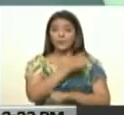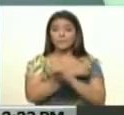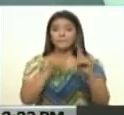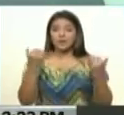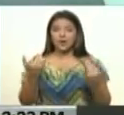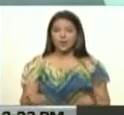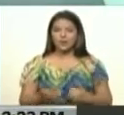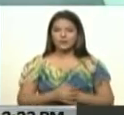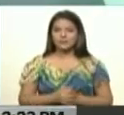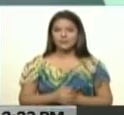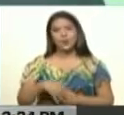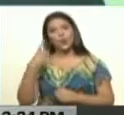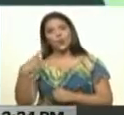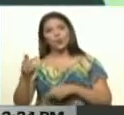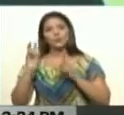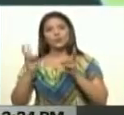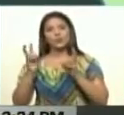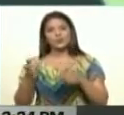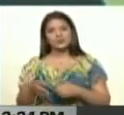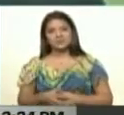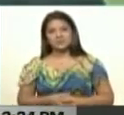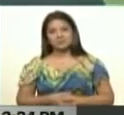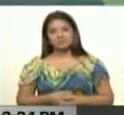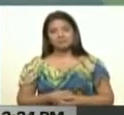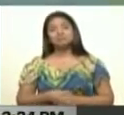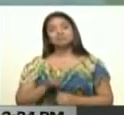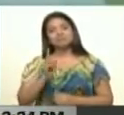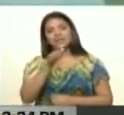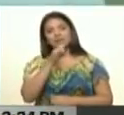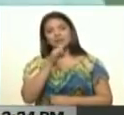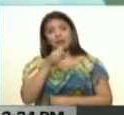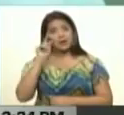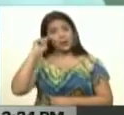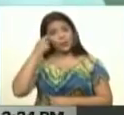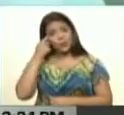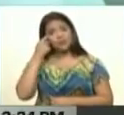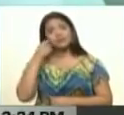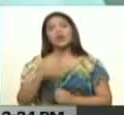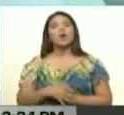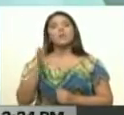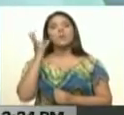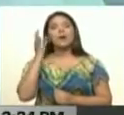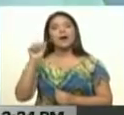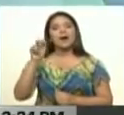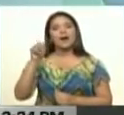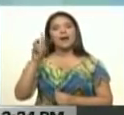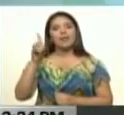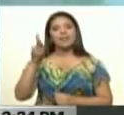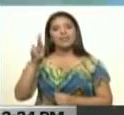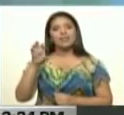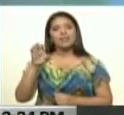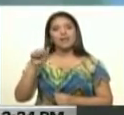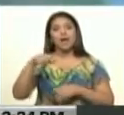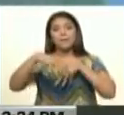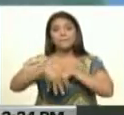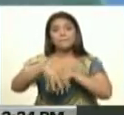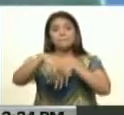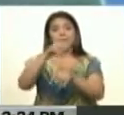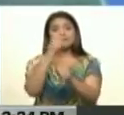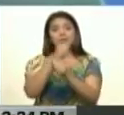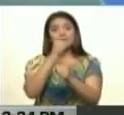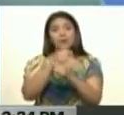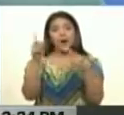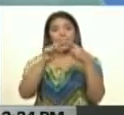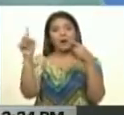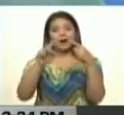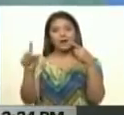ahora, amigos, hay otros temas que también generan información. Recordemos que nuestra amiga Andrea López le da cobertura a esta marcha de los trabajadores de la Corporación